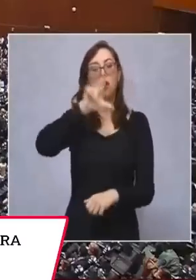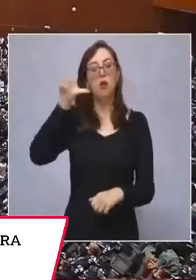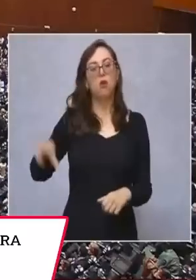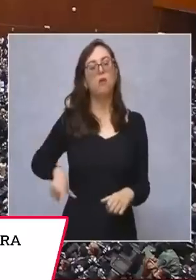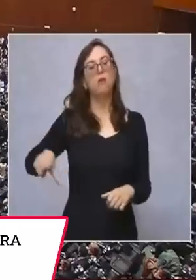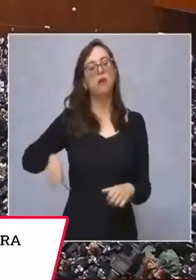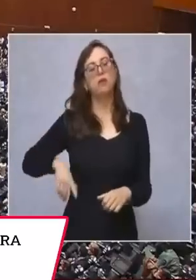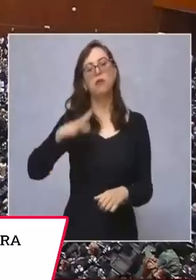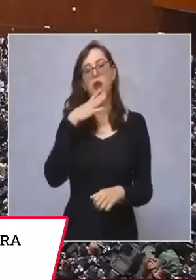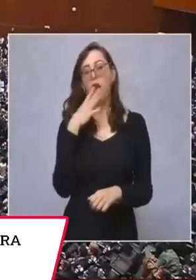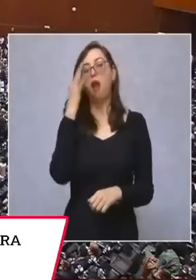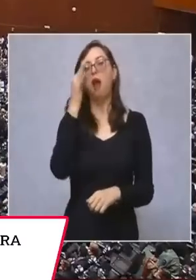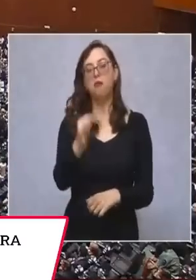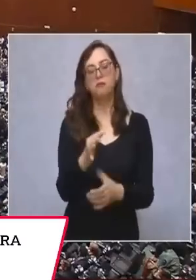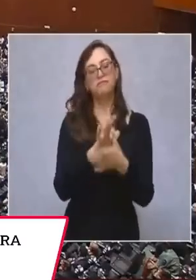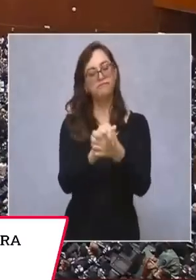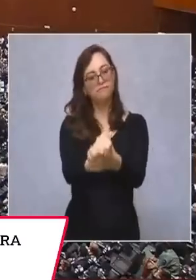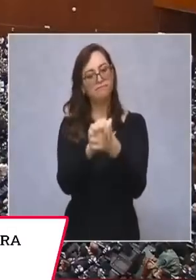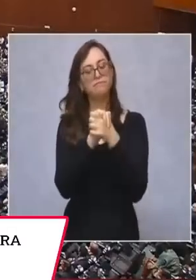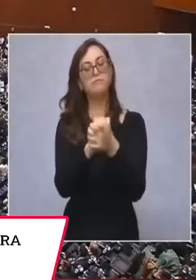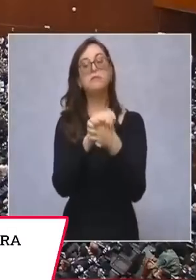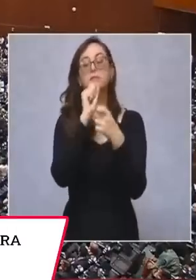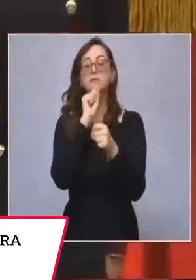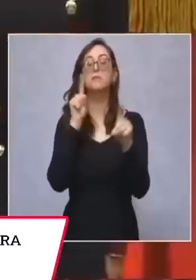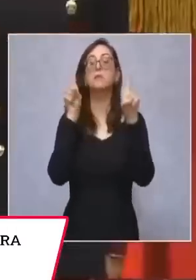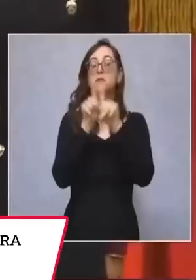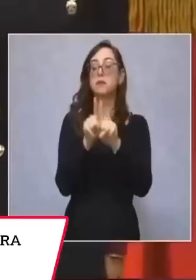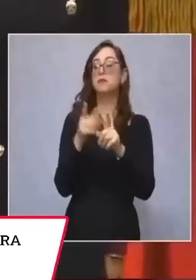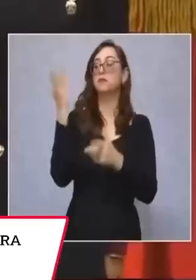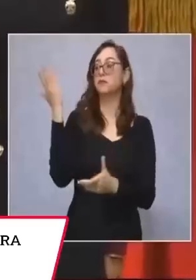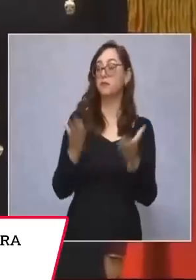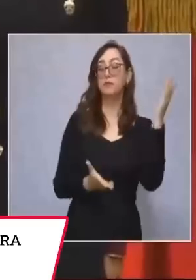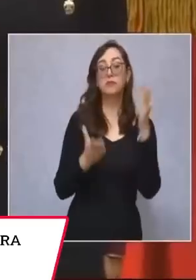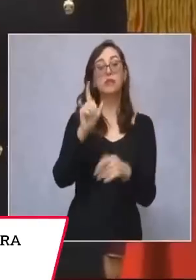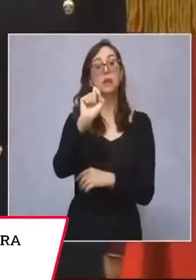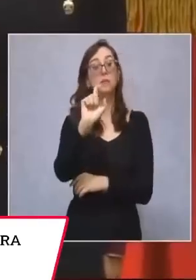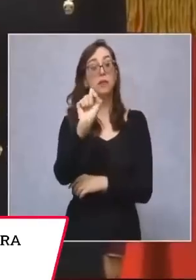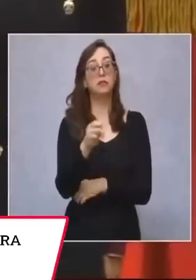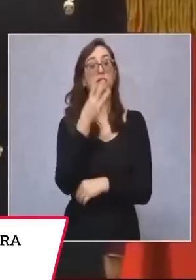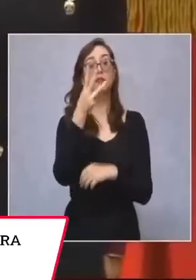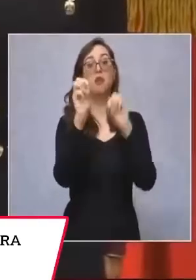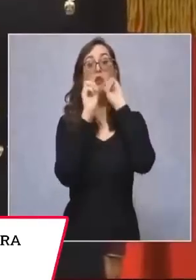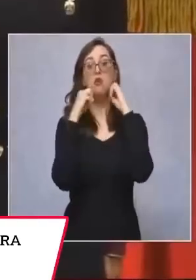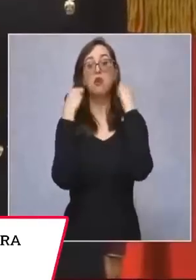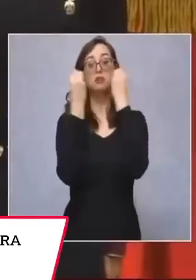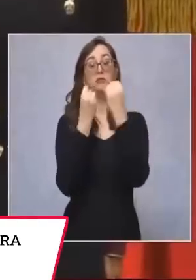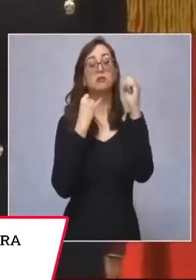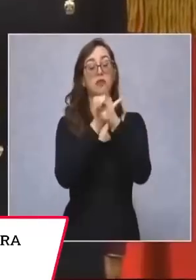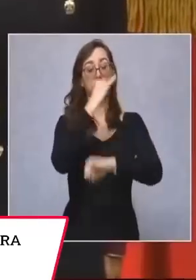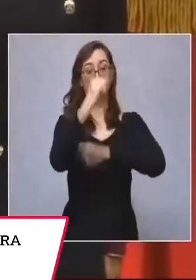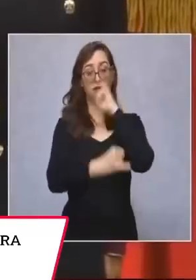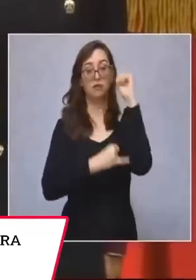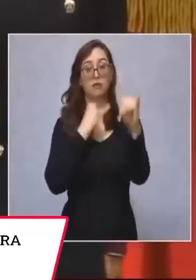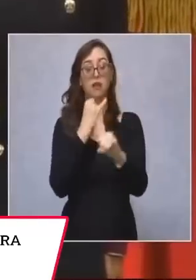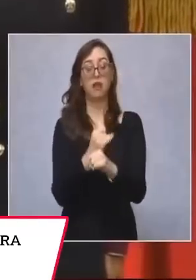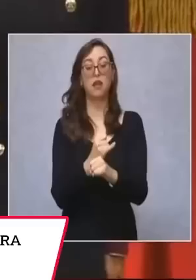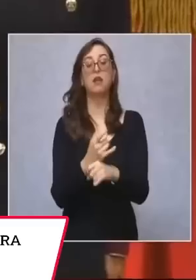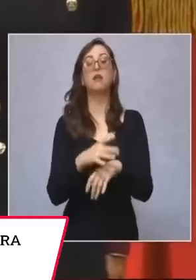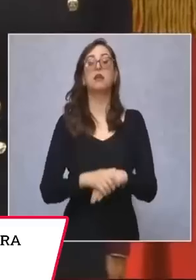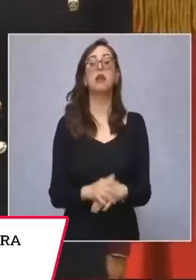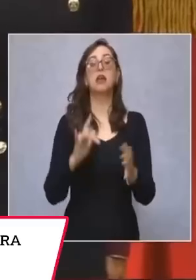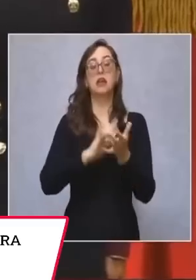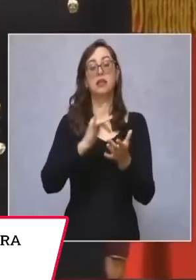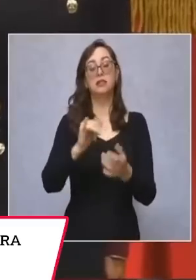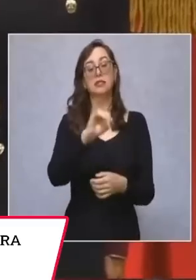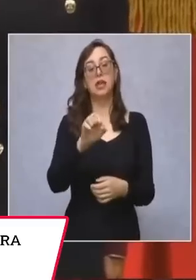enojada, al igual que el resto de ministros y ministras del bloque conservador. Importante también señalar que esto lo dice de